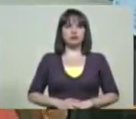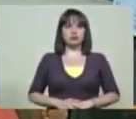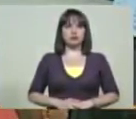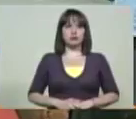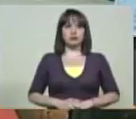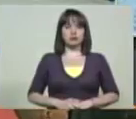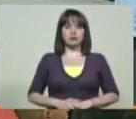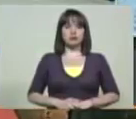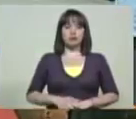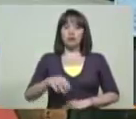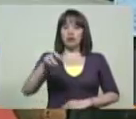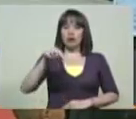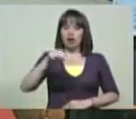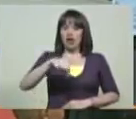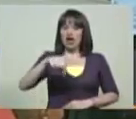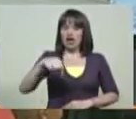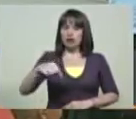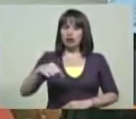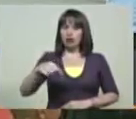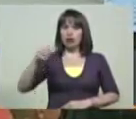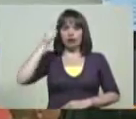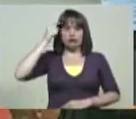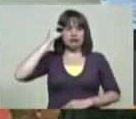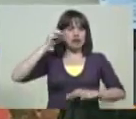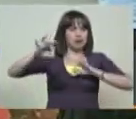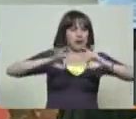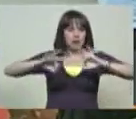estos días de preparación del congreso